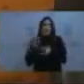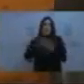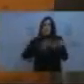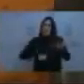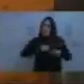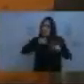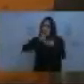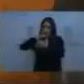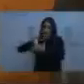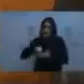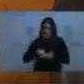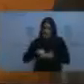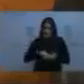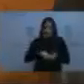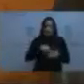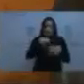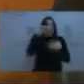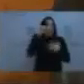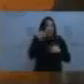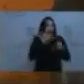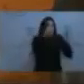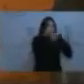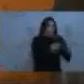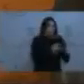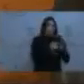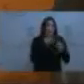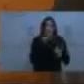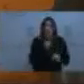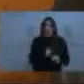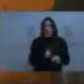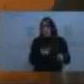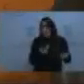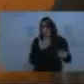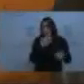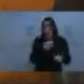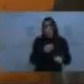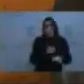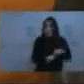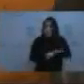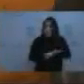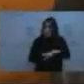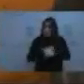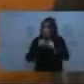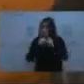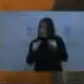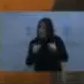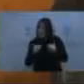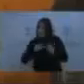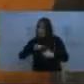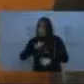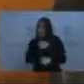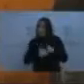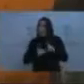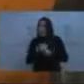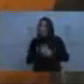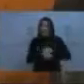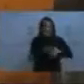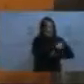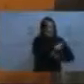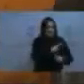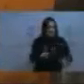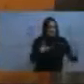ciudadanos. Es lógico que no le guste el plan. El Gobierno de Asturias está haciendo que su estrategia de confusión cada vez se haga